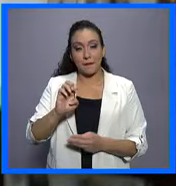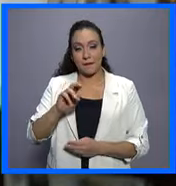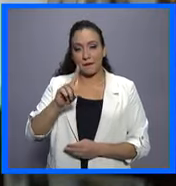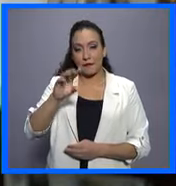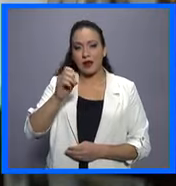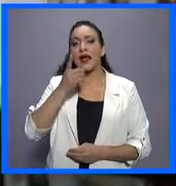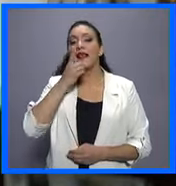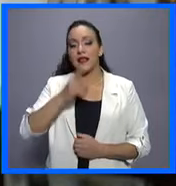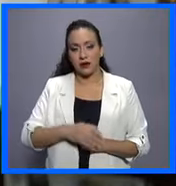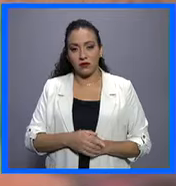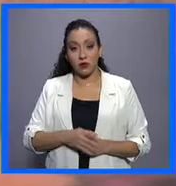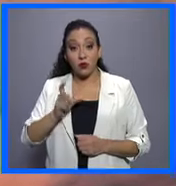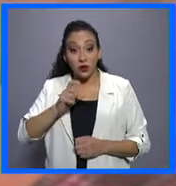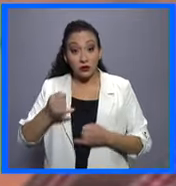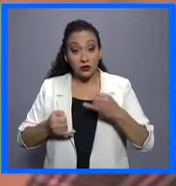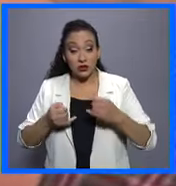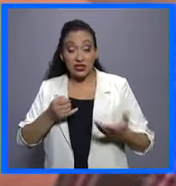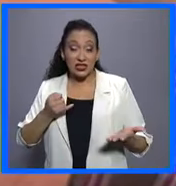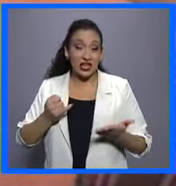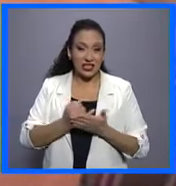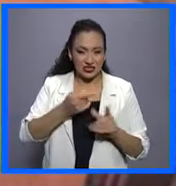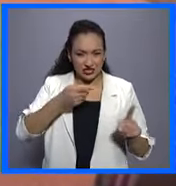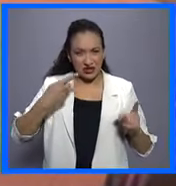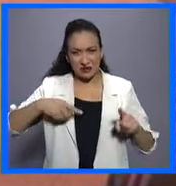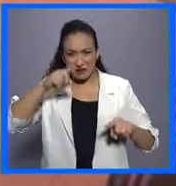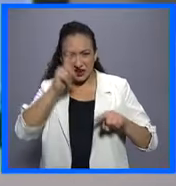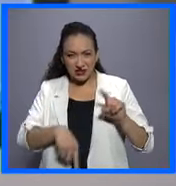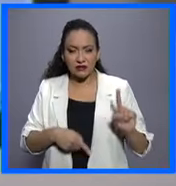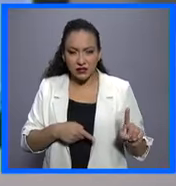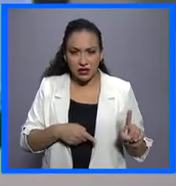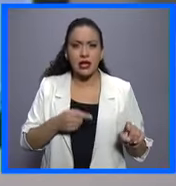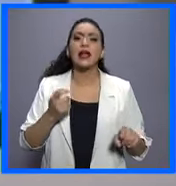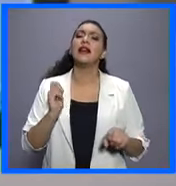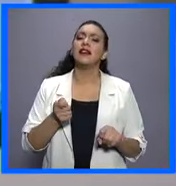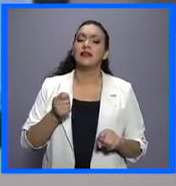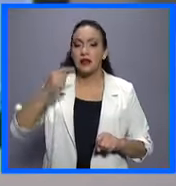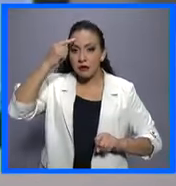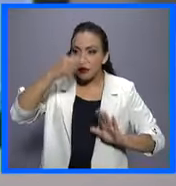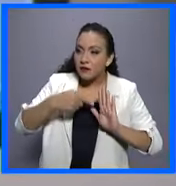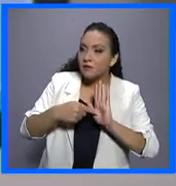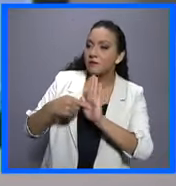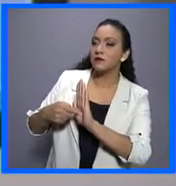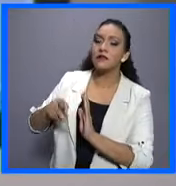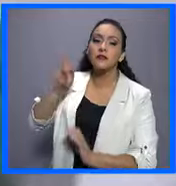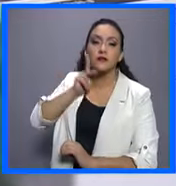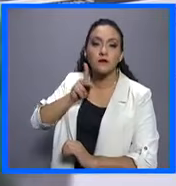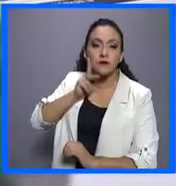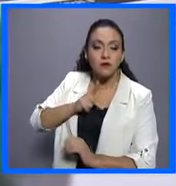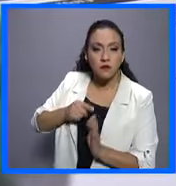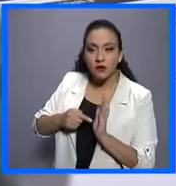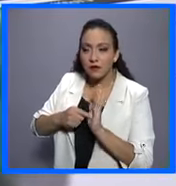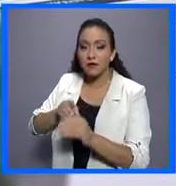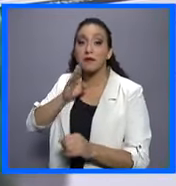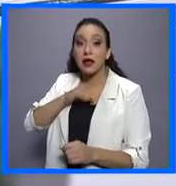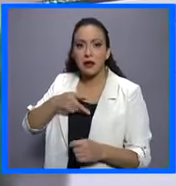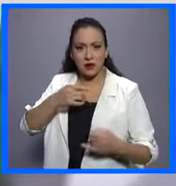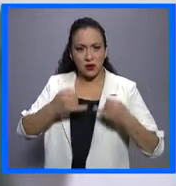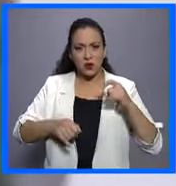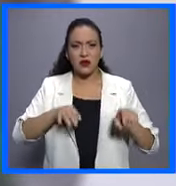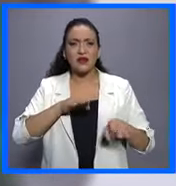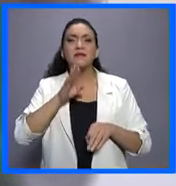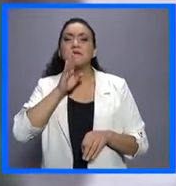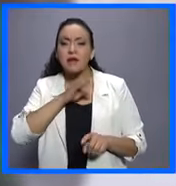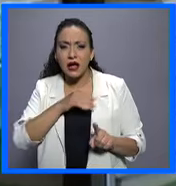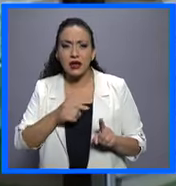la suspensión provisional tiene por objeto evitar el ocultamiento o destrucción de pruebas, evitar la continuación